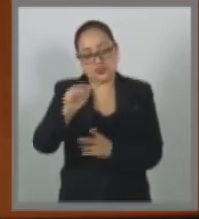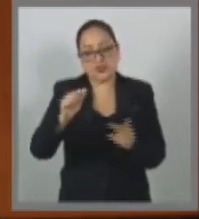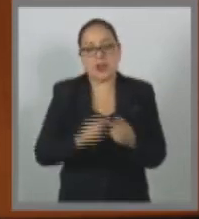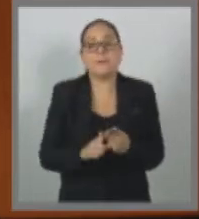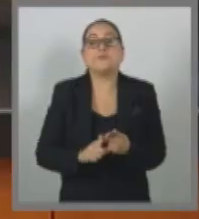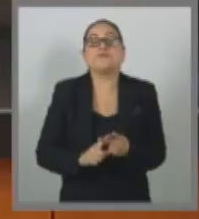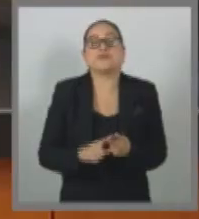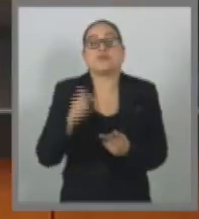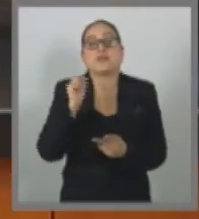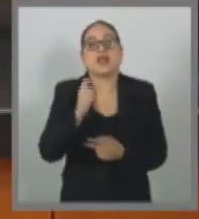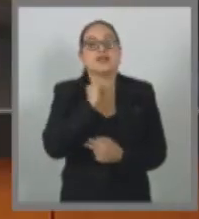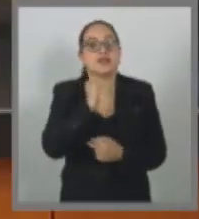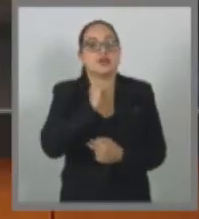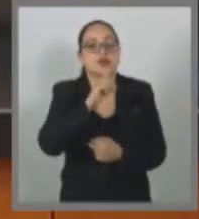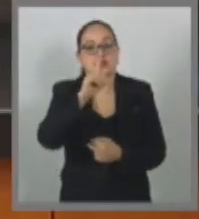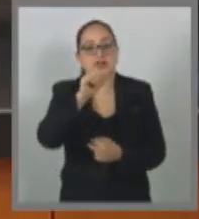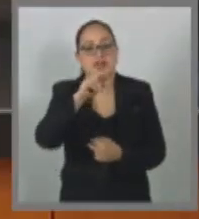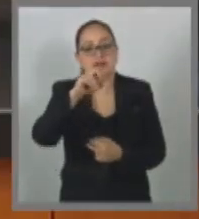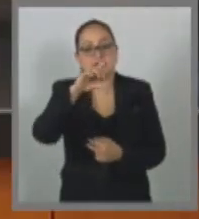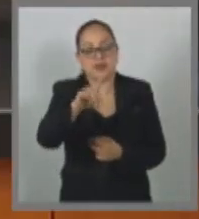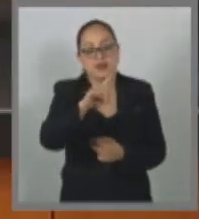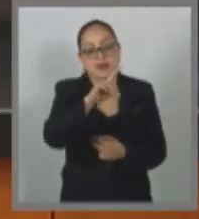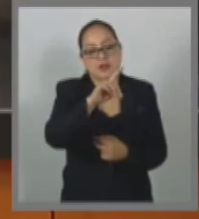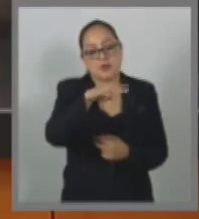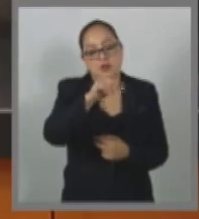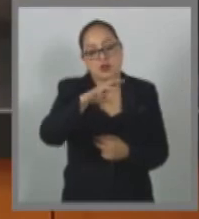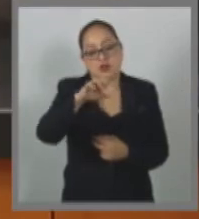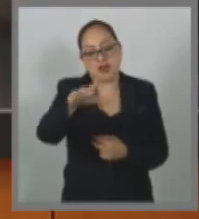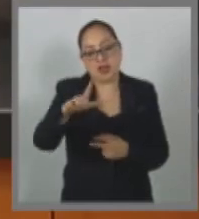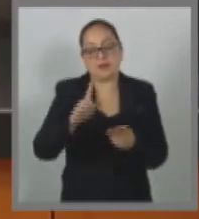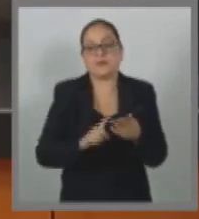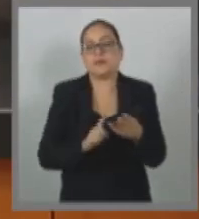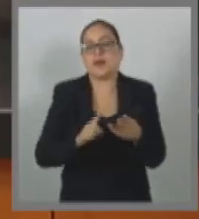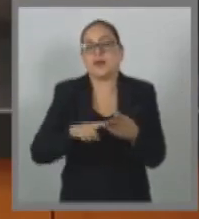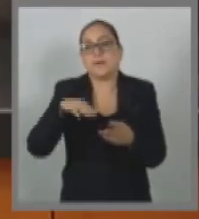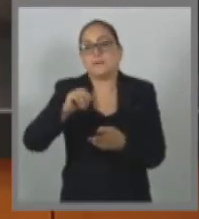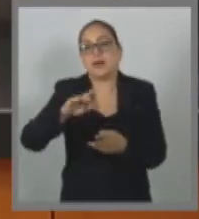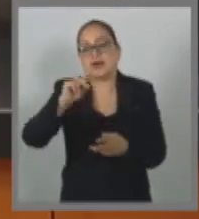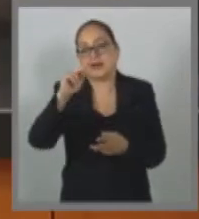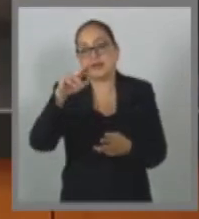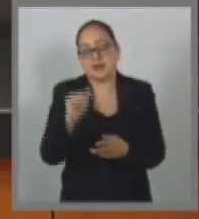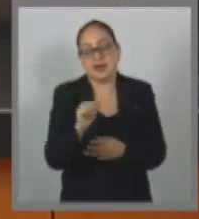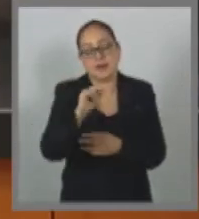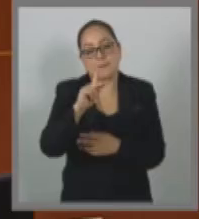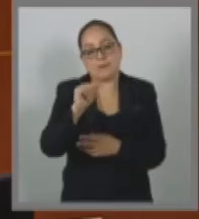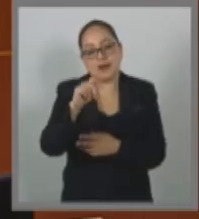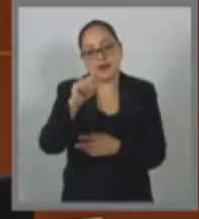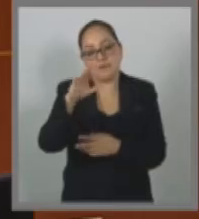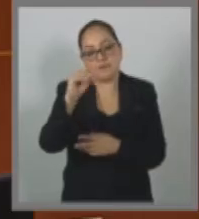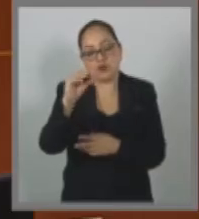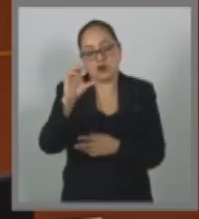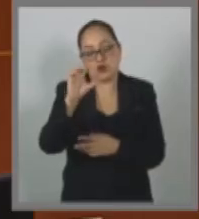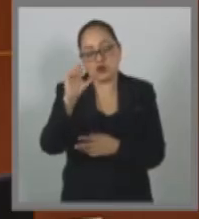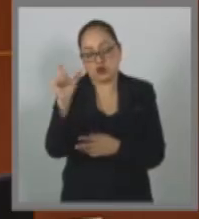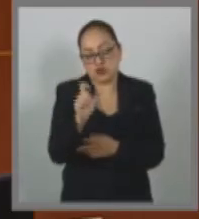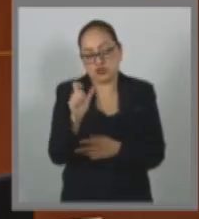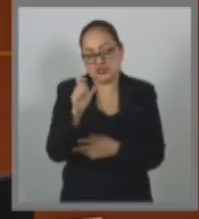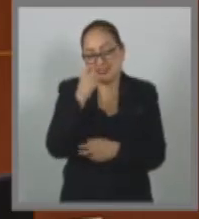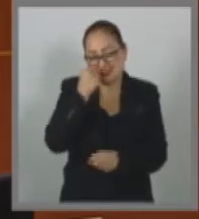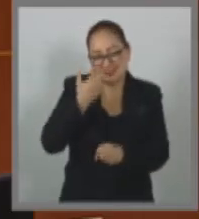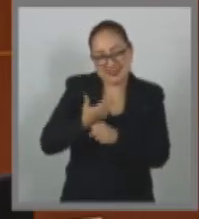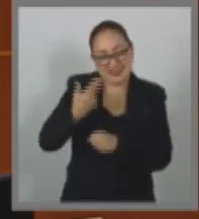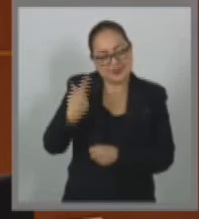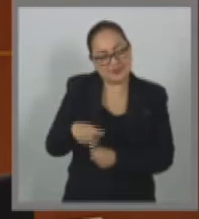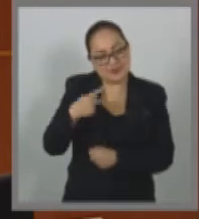Monreal Ávila, vicepresidente. Senadora Marta Palafox Gutiérrez, secretaria de la Mesa. Senadora Itzel